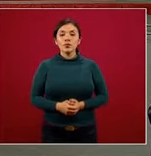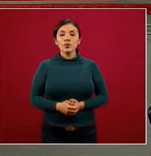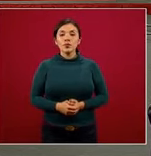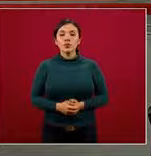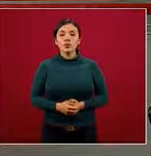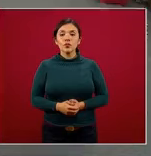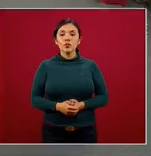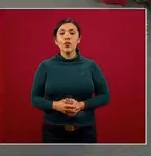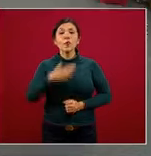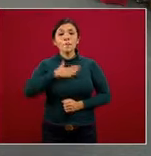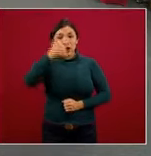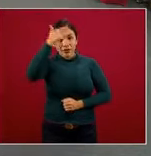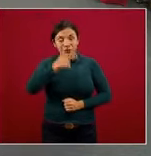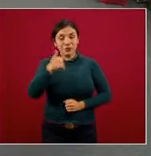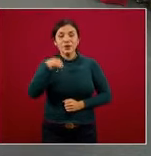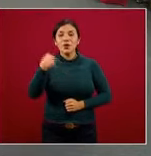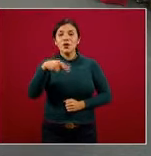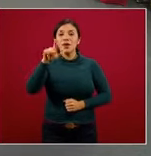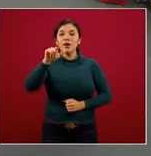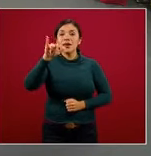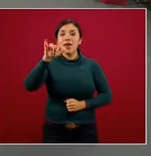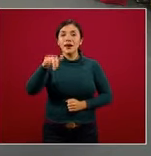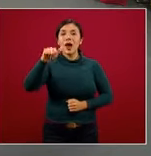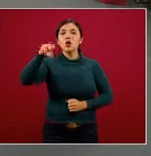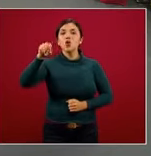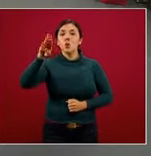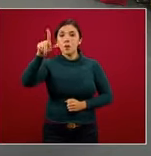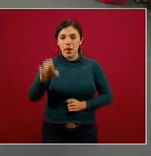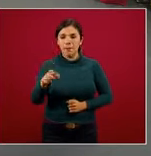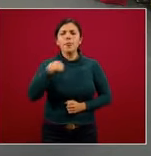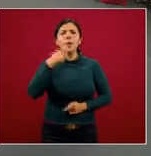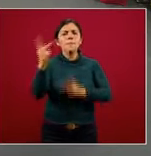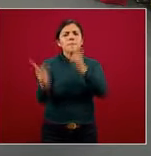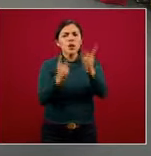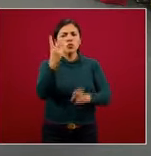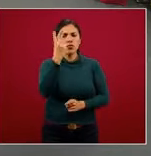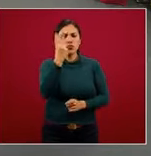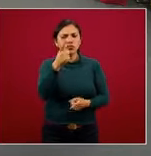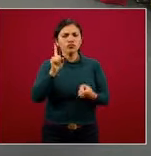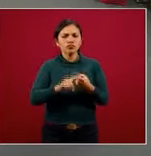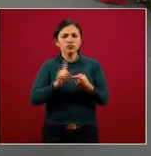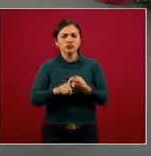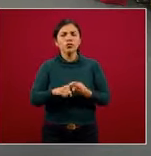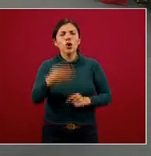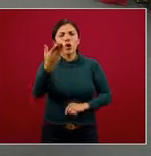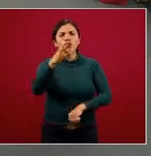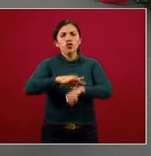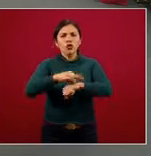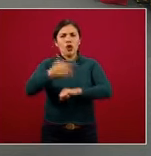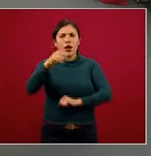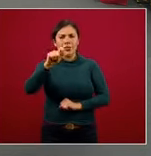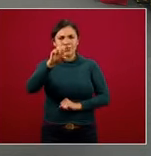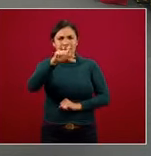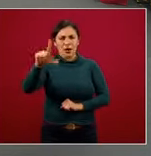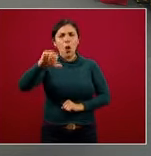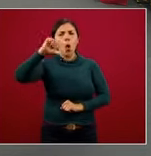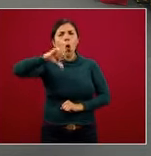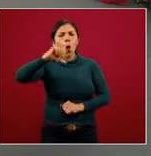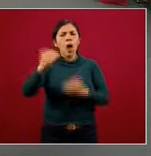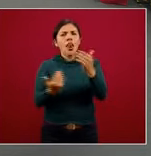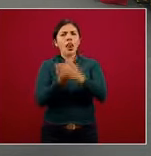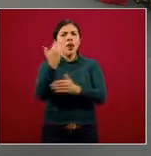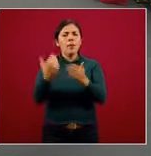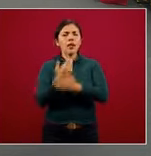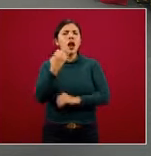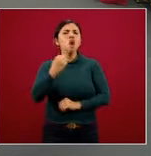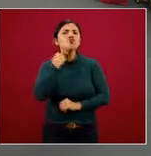pie de página. Arturo. Buenas noches, Liliana Noble de Pulso Saludable. Tengo dos preguntas. La primera, doctor Gatell, hoy en la mañana hubo una conferencia